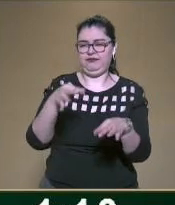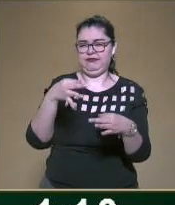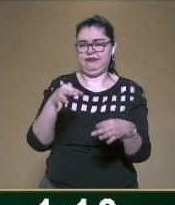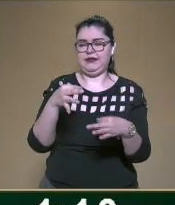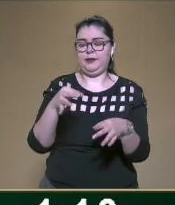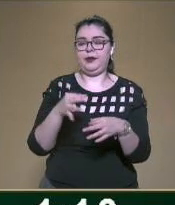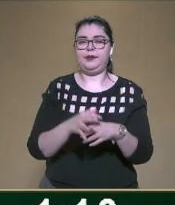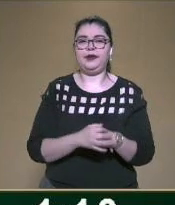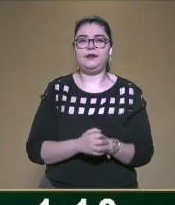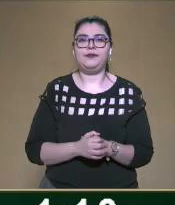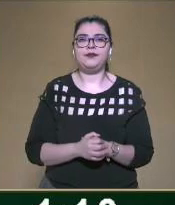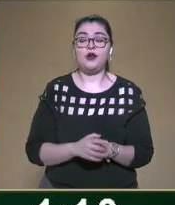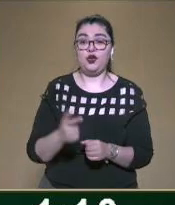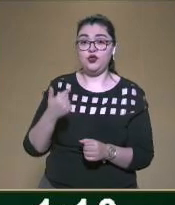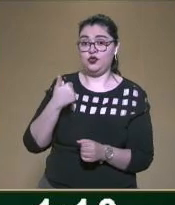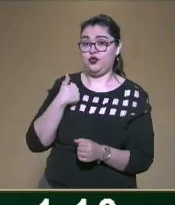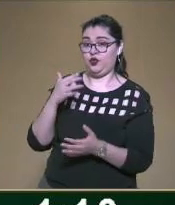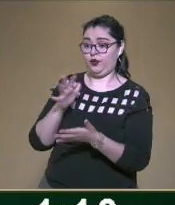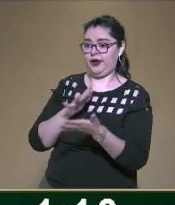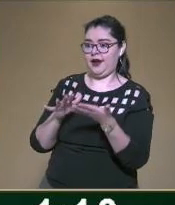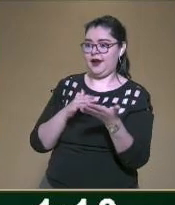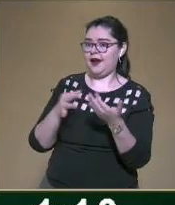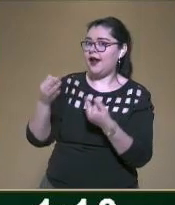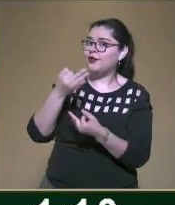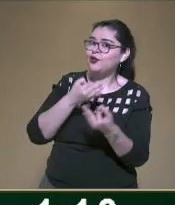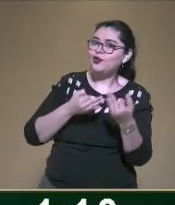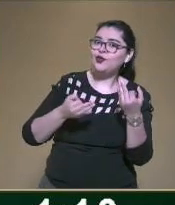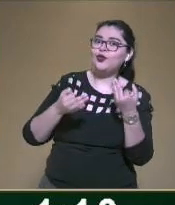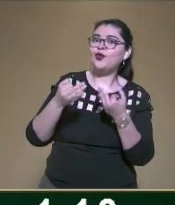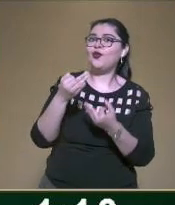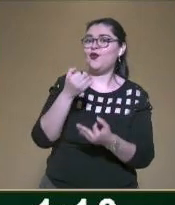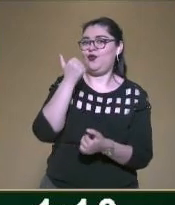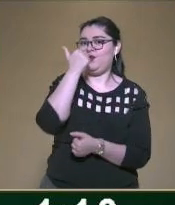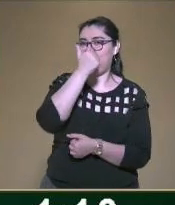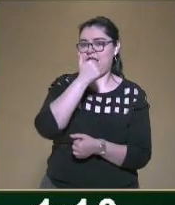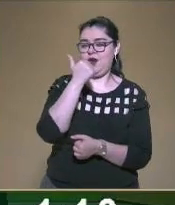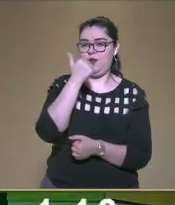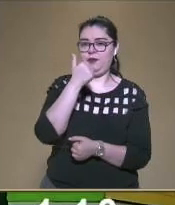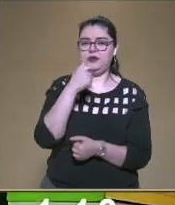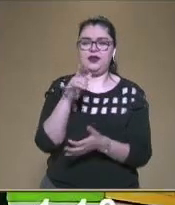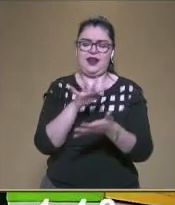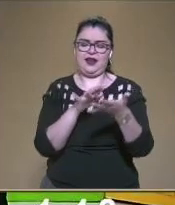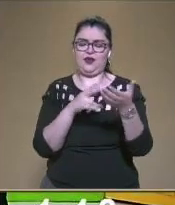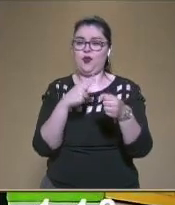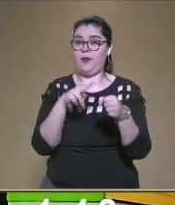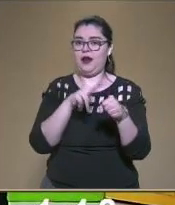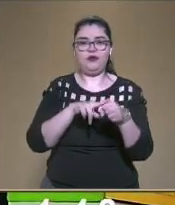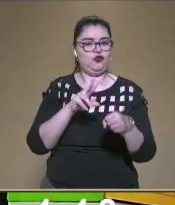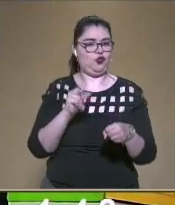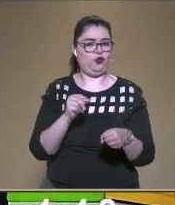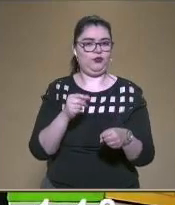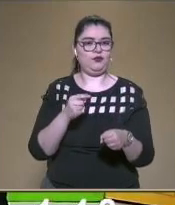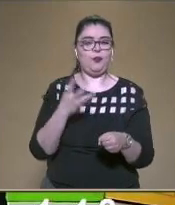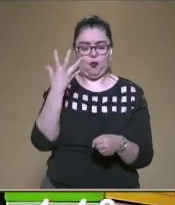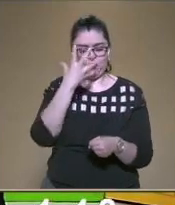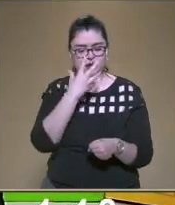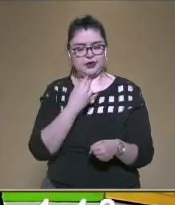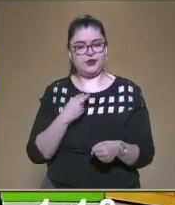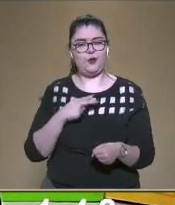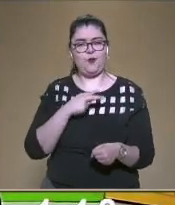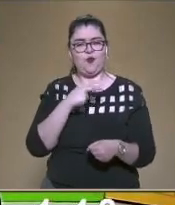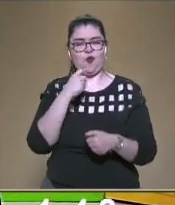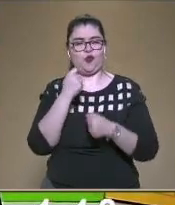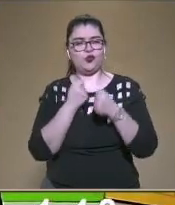a usted y a todos los niños, voy a declamar este poema. Así es, declamar. Y usted me va a decir, y allá en pantalla, allá en casita, me